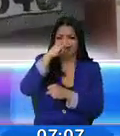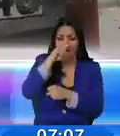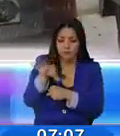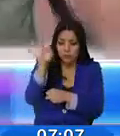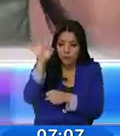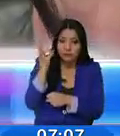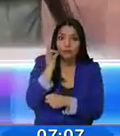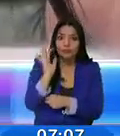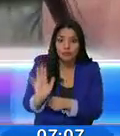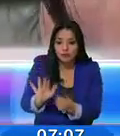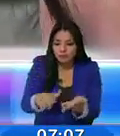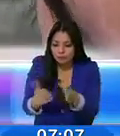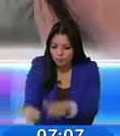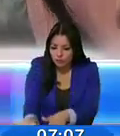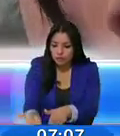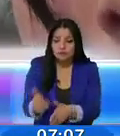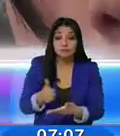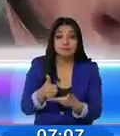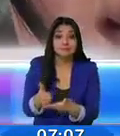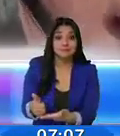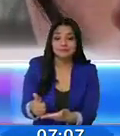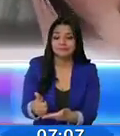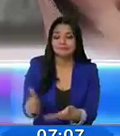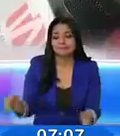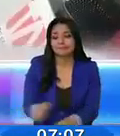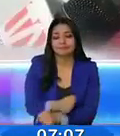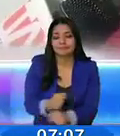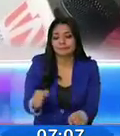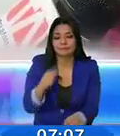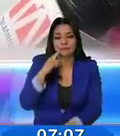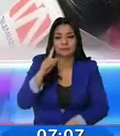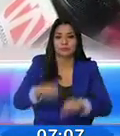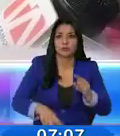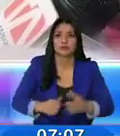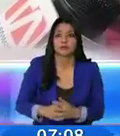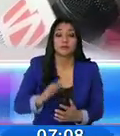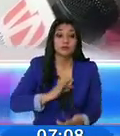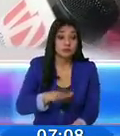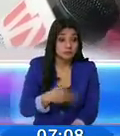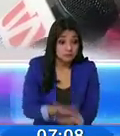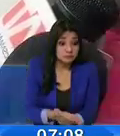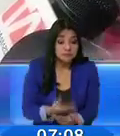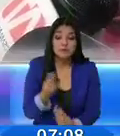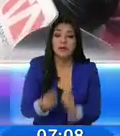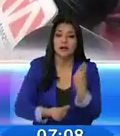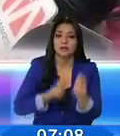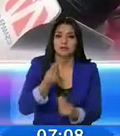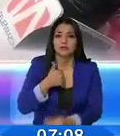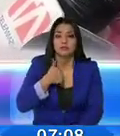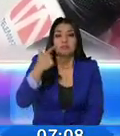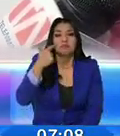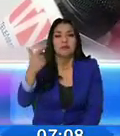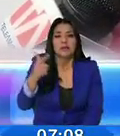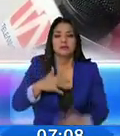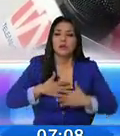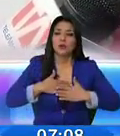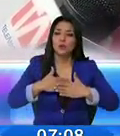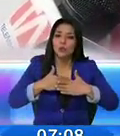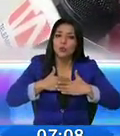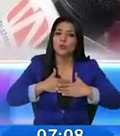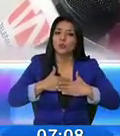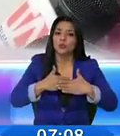piso. Ya nada pudieron hacer por ella. Y yo llegué, lo único que hice, o sea, yo pensé que estaba respirando,